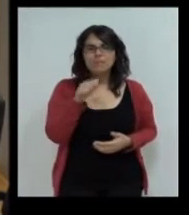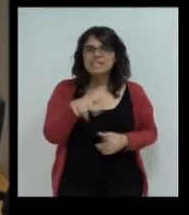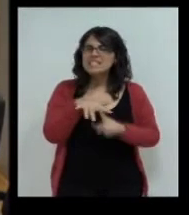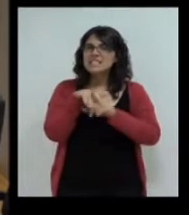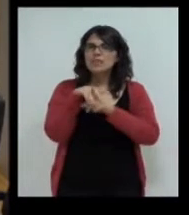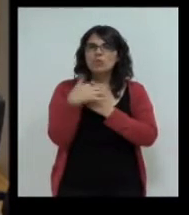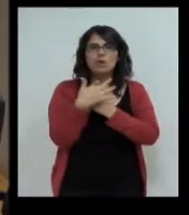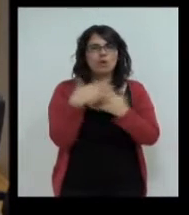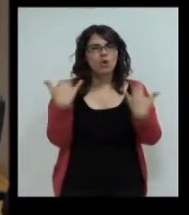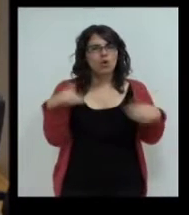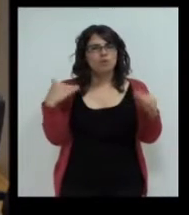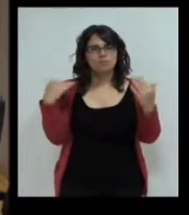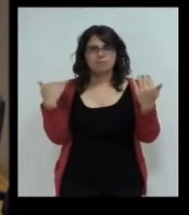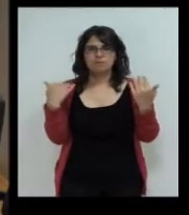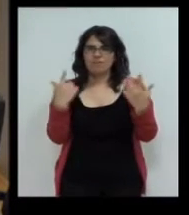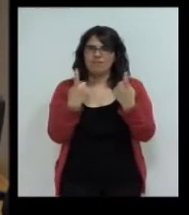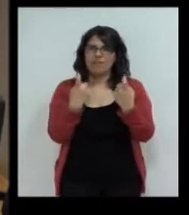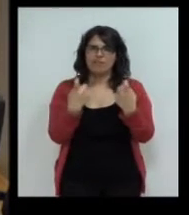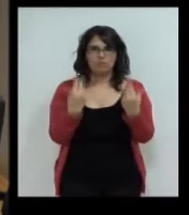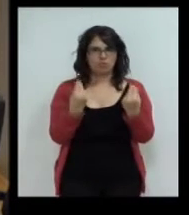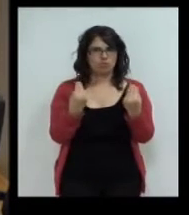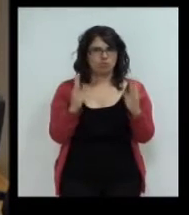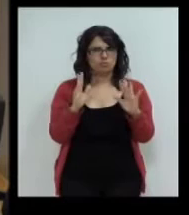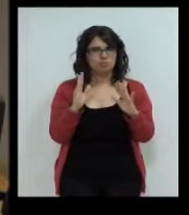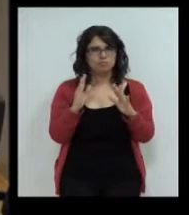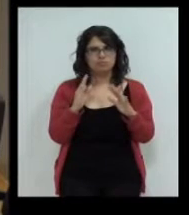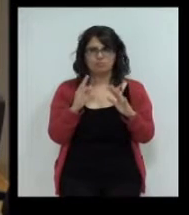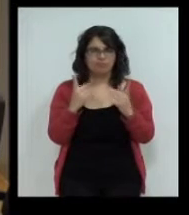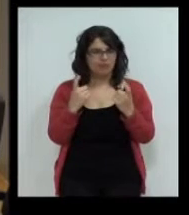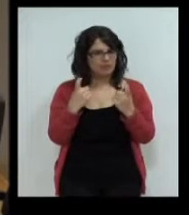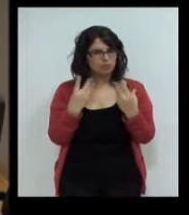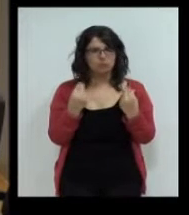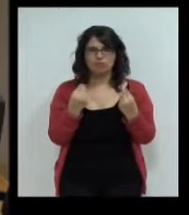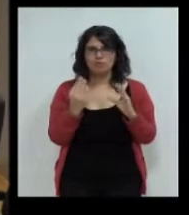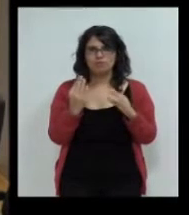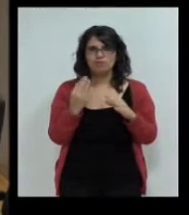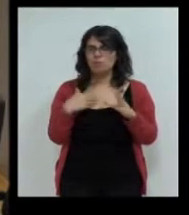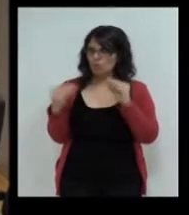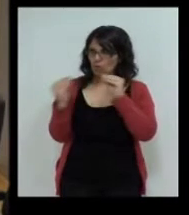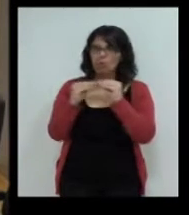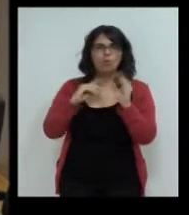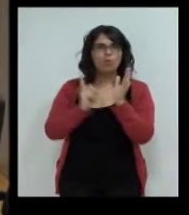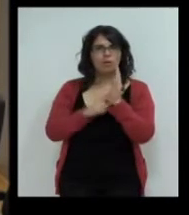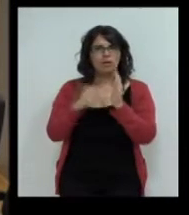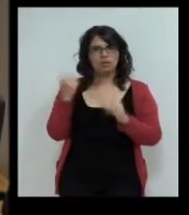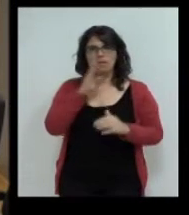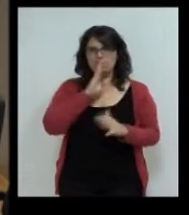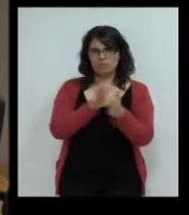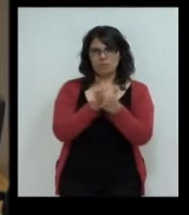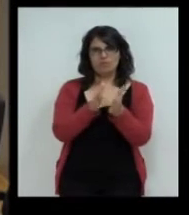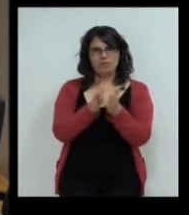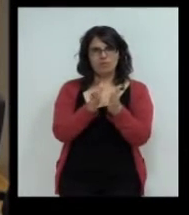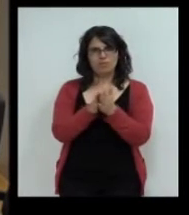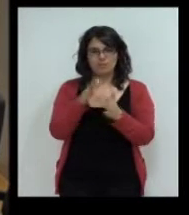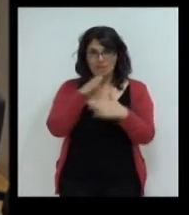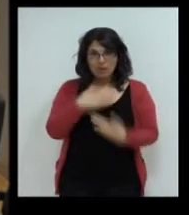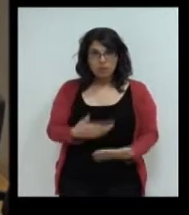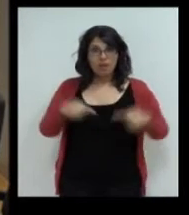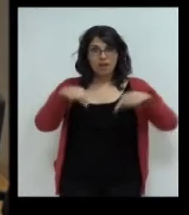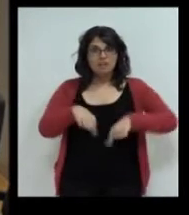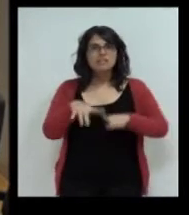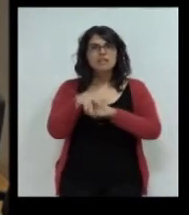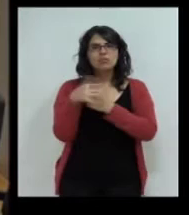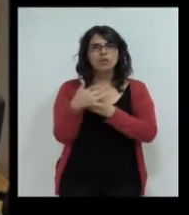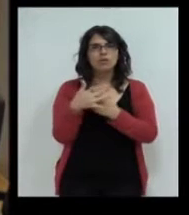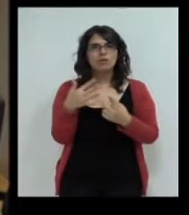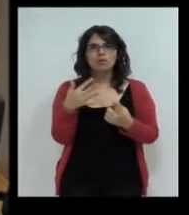de claro déficit. Totalmente de acuerdo con Dionisio, al día de hoy nos encontramos con una situación que es